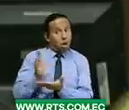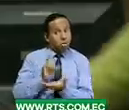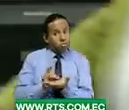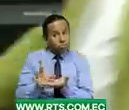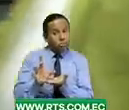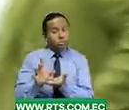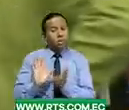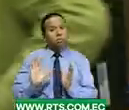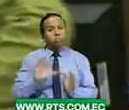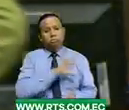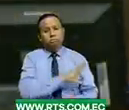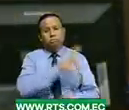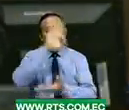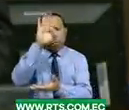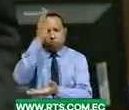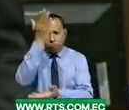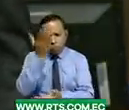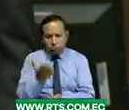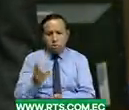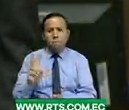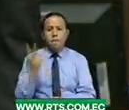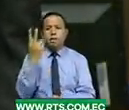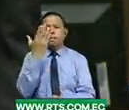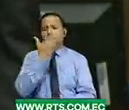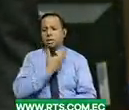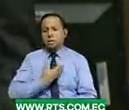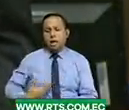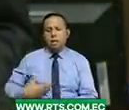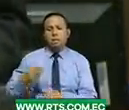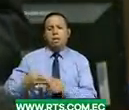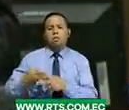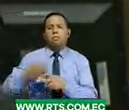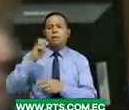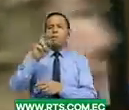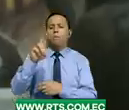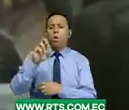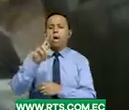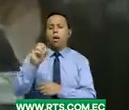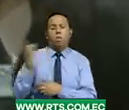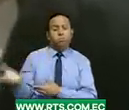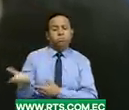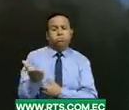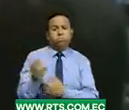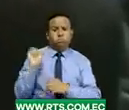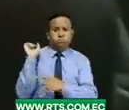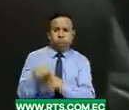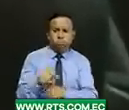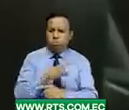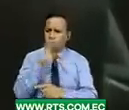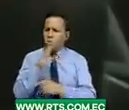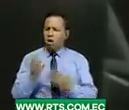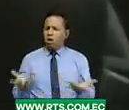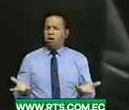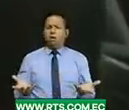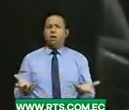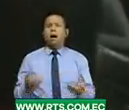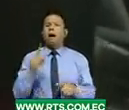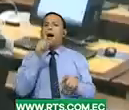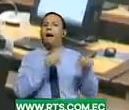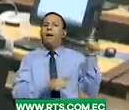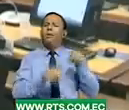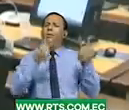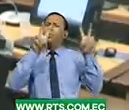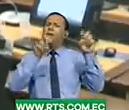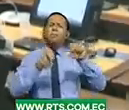le reemplazará el vicepresidente de la República. No existe golpe. Incluso se argumentaron situaciones que no competen